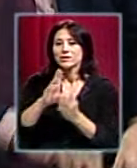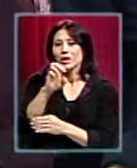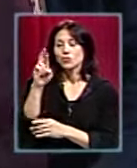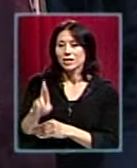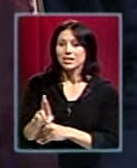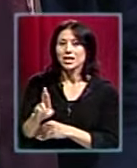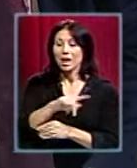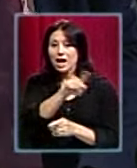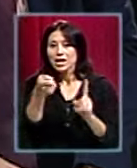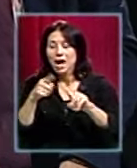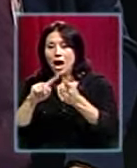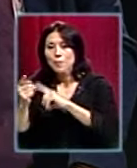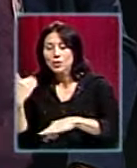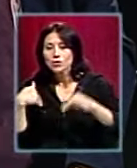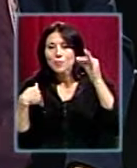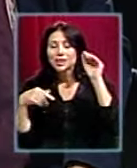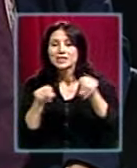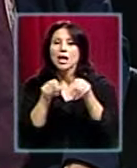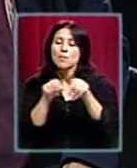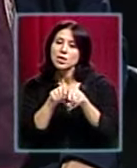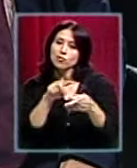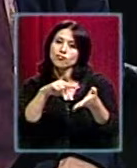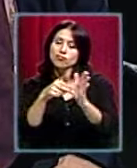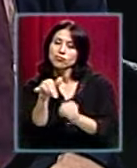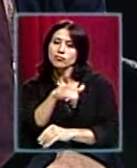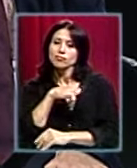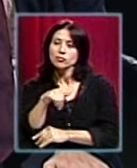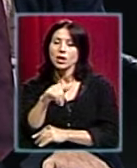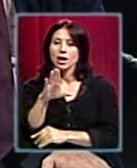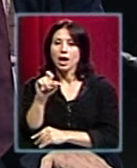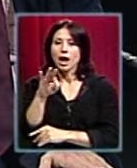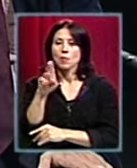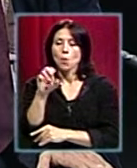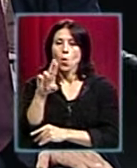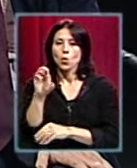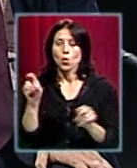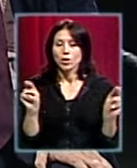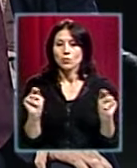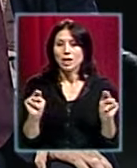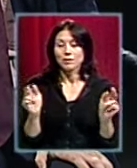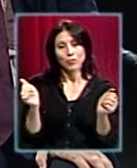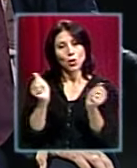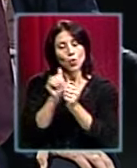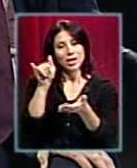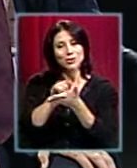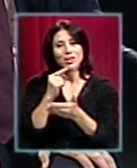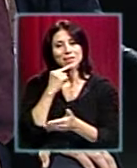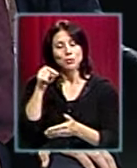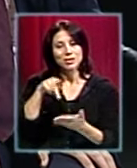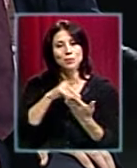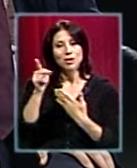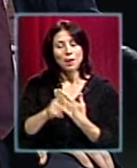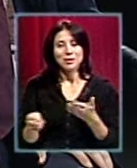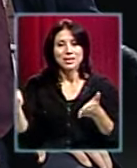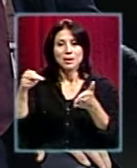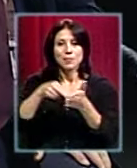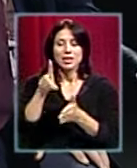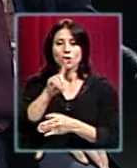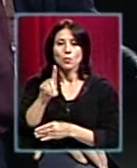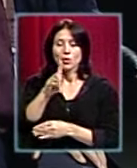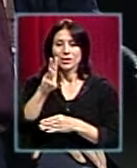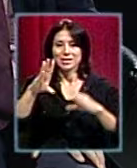las amigas y amigos que nos han acompañado sean carbono neutrales, y con eso les decimos que este programa se repite el próximo domingo a las 6 de la